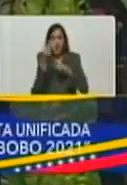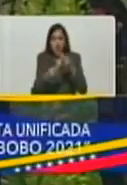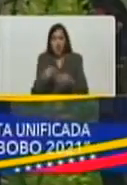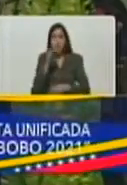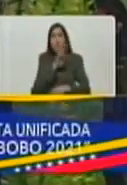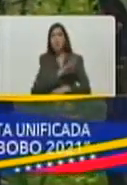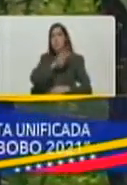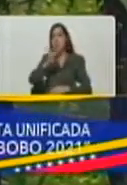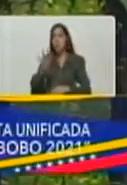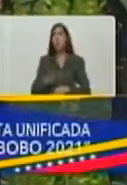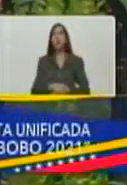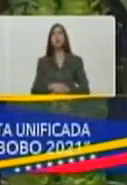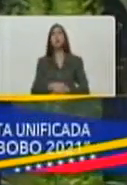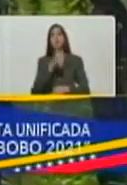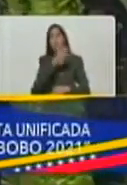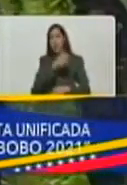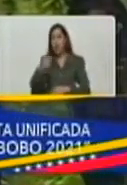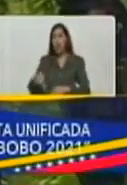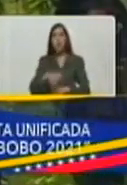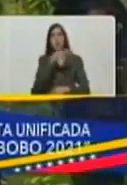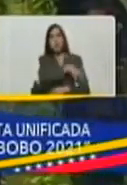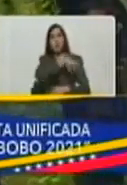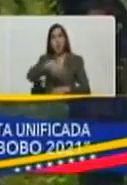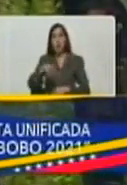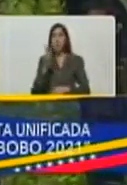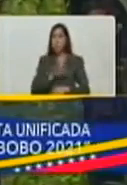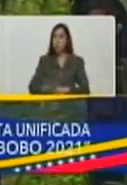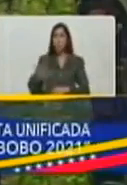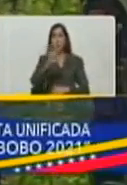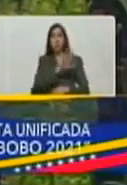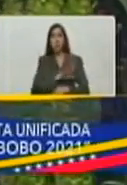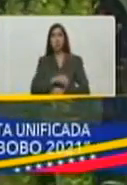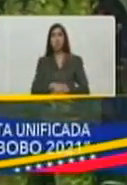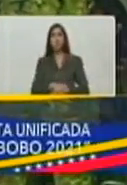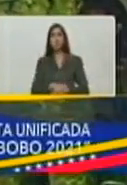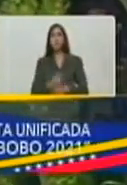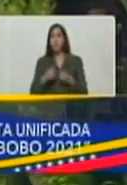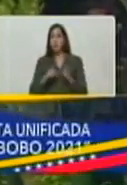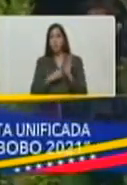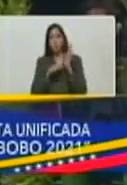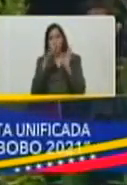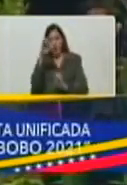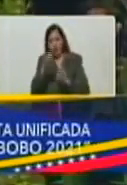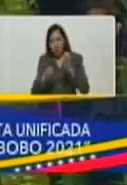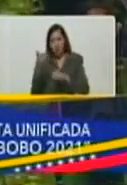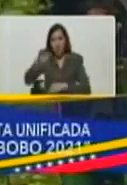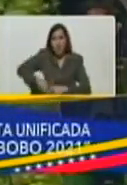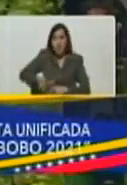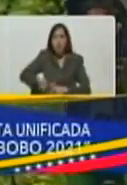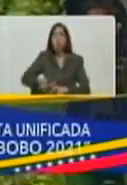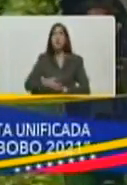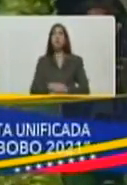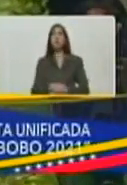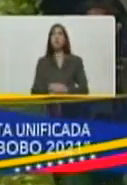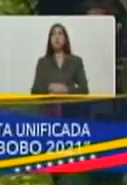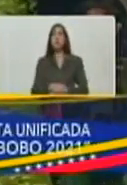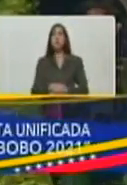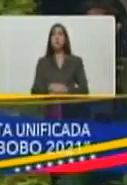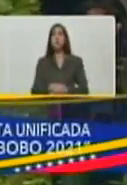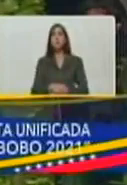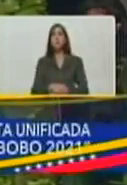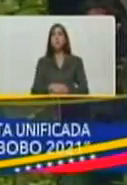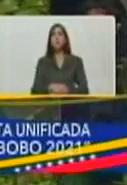24 ejercicios, uno por cada estado de toda la república. Pero trajimos la evaluación principal para este estado